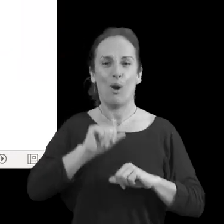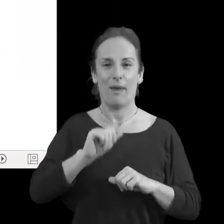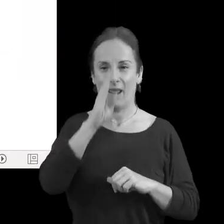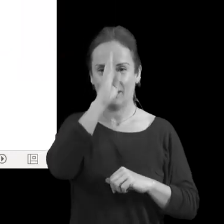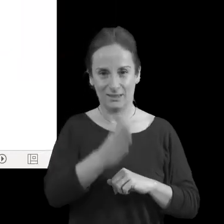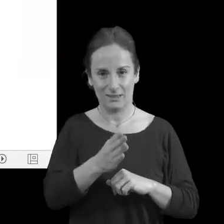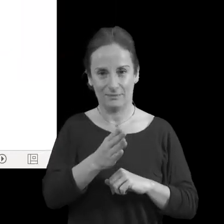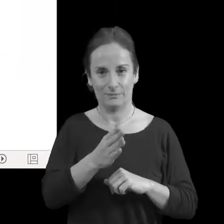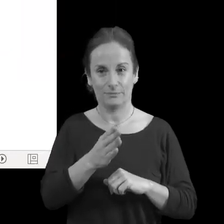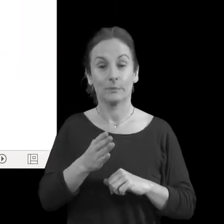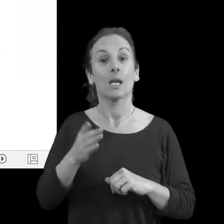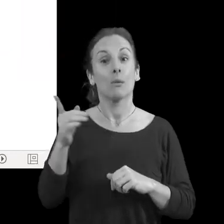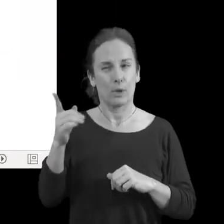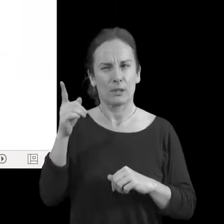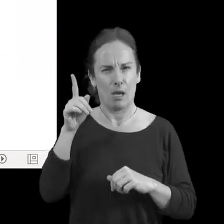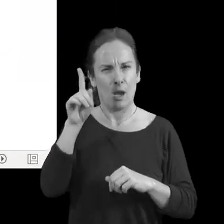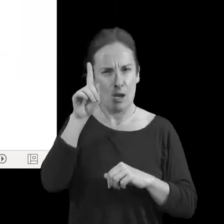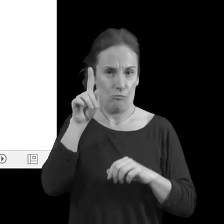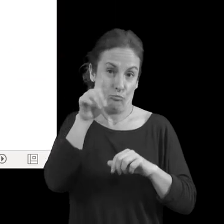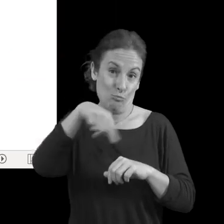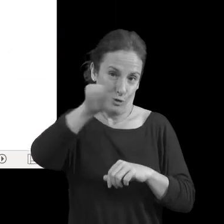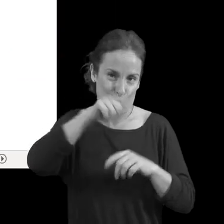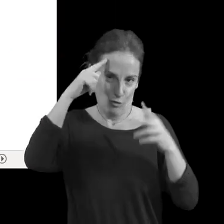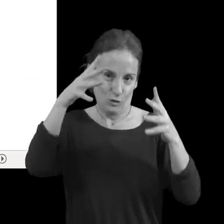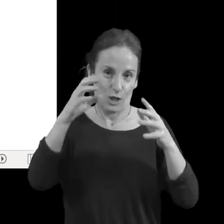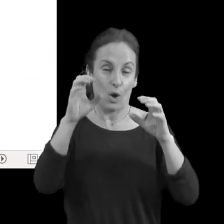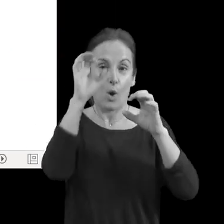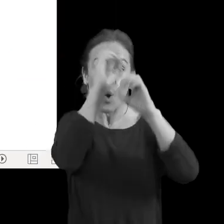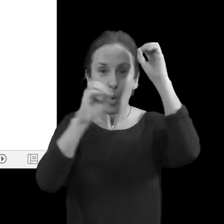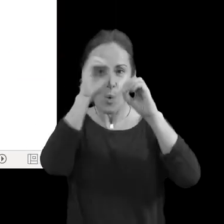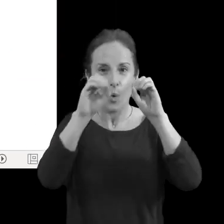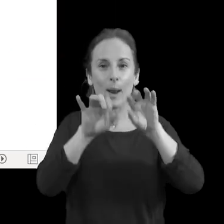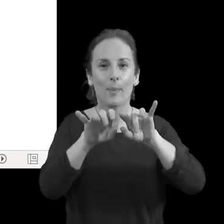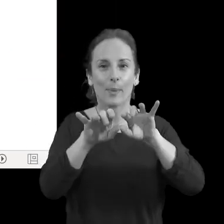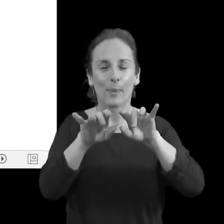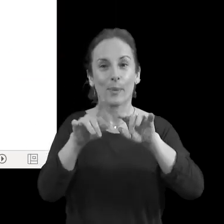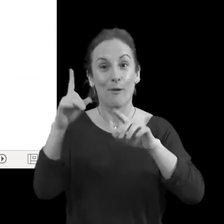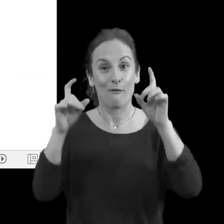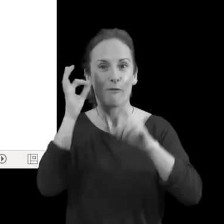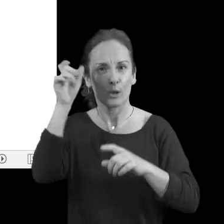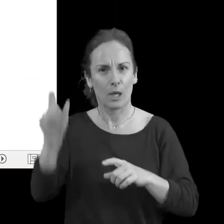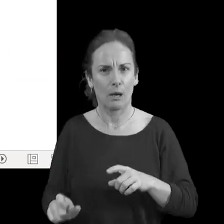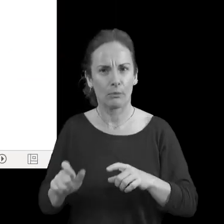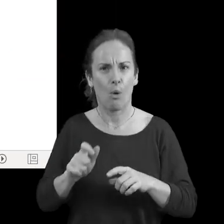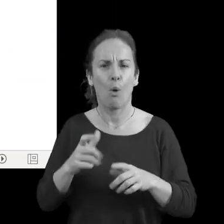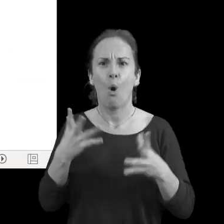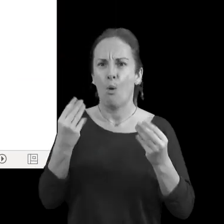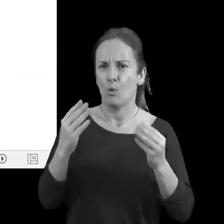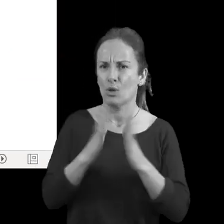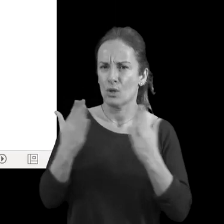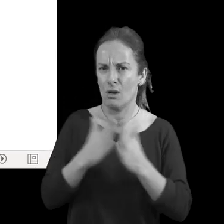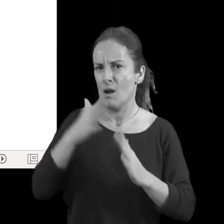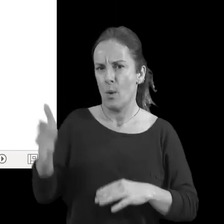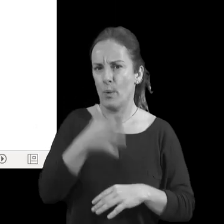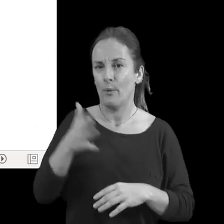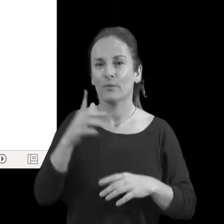Sanel Moholy, si la googleáis, la miráis en internet, tiene ya muchas colecciones de muchos libros, ¿no? Con fotografías